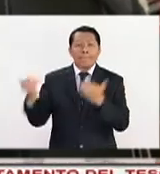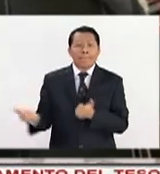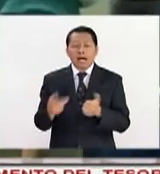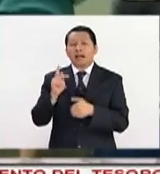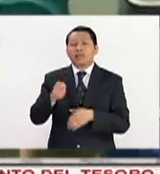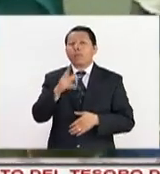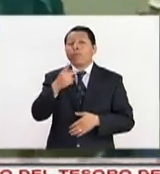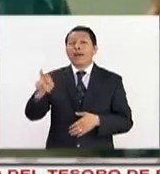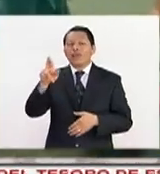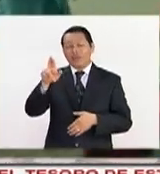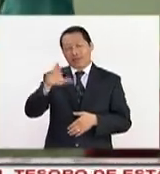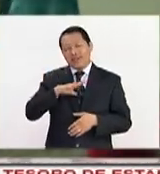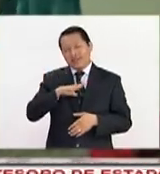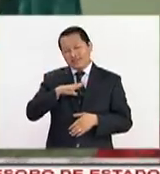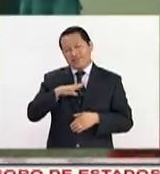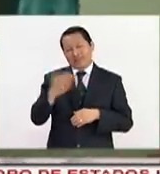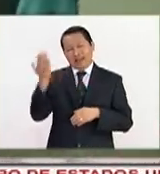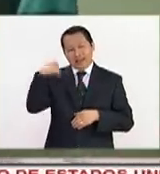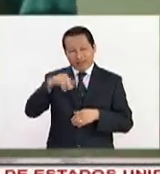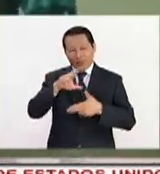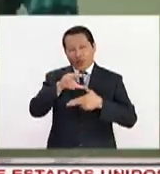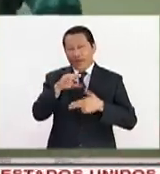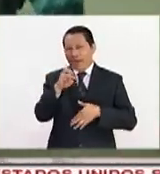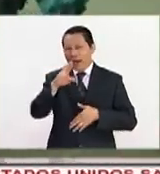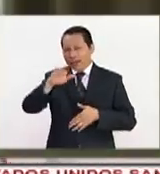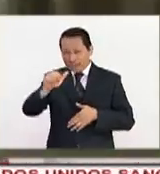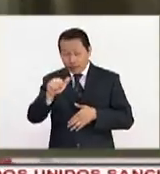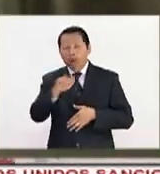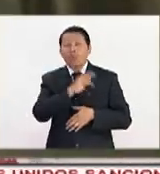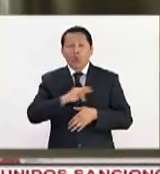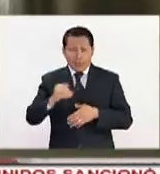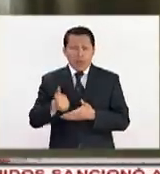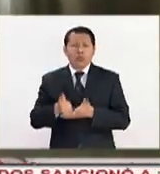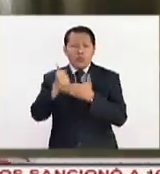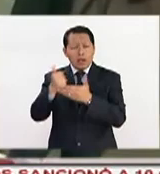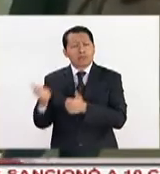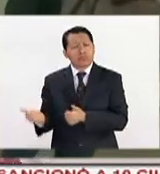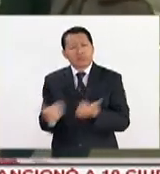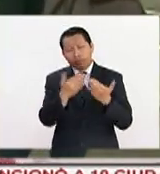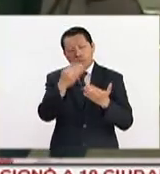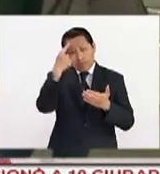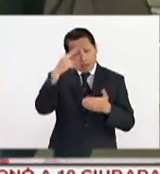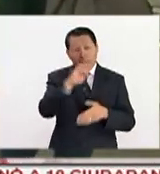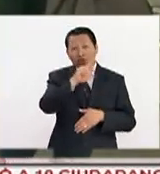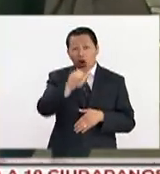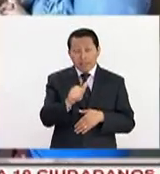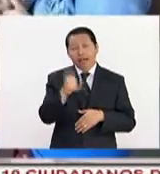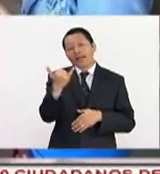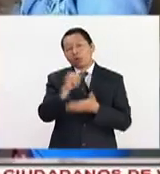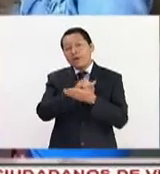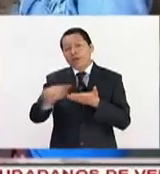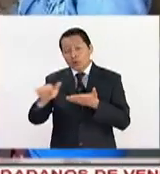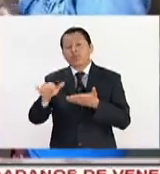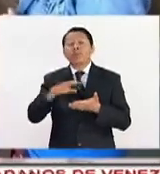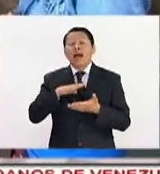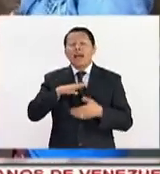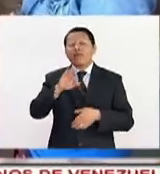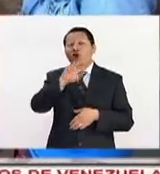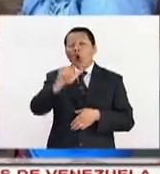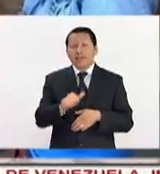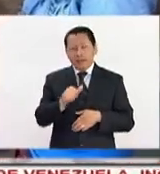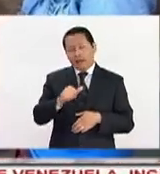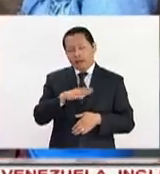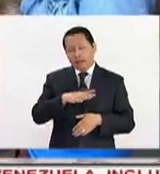puertorriqueños damnificados por el huracán María a Florida y Nueva York. De acuerdo con el gobernador de Florida, Rick Scott,